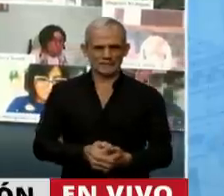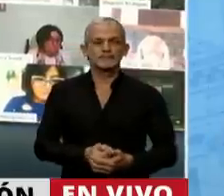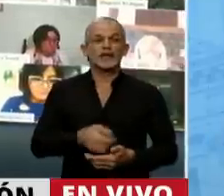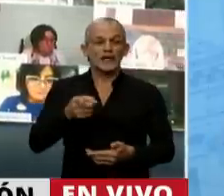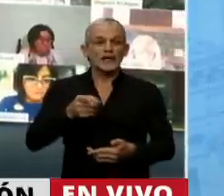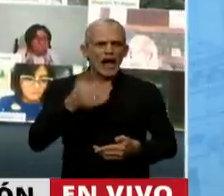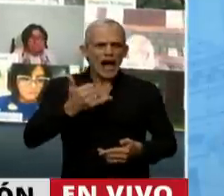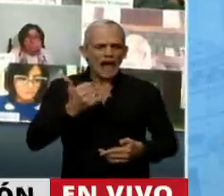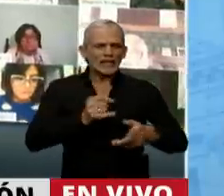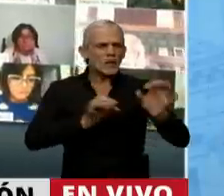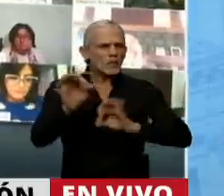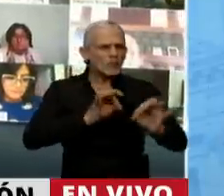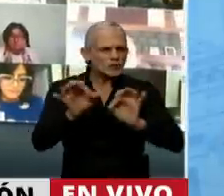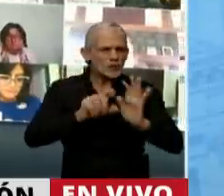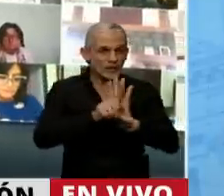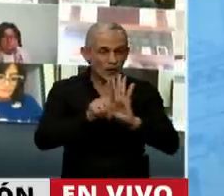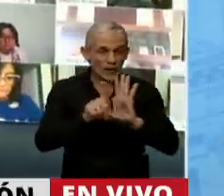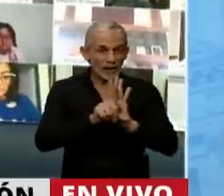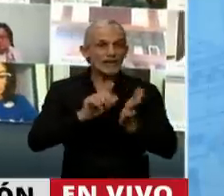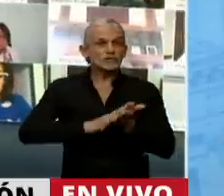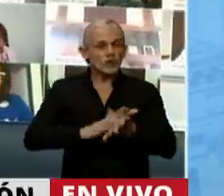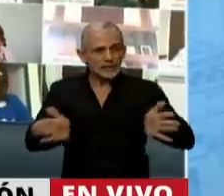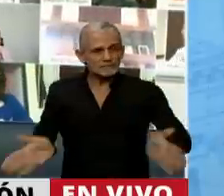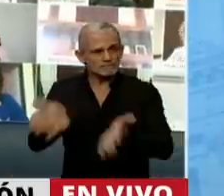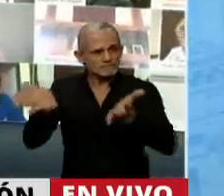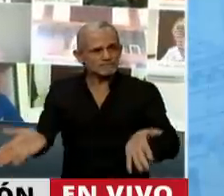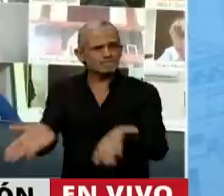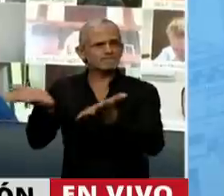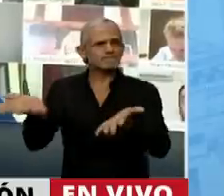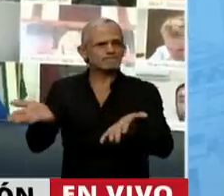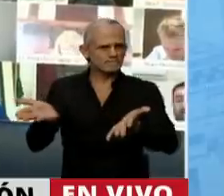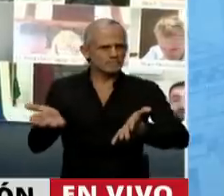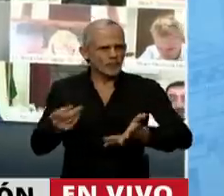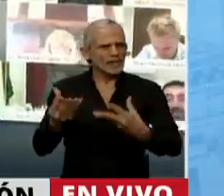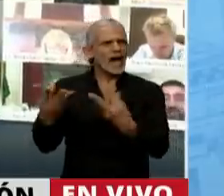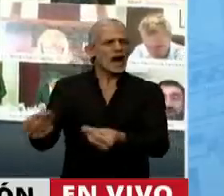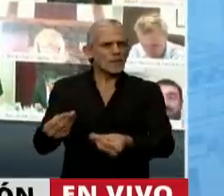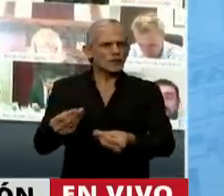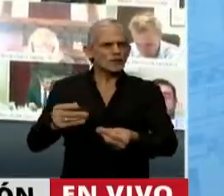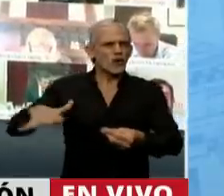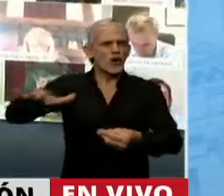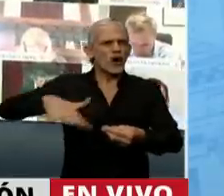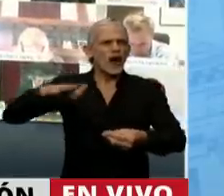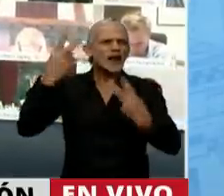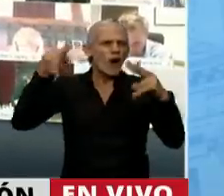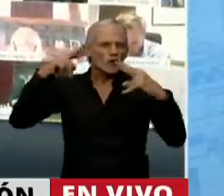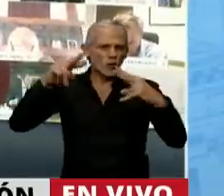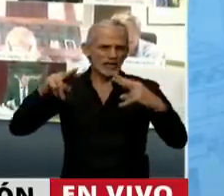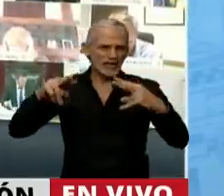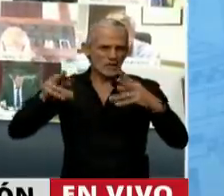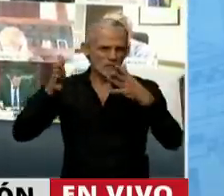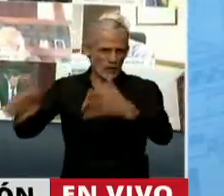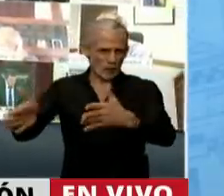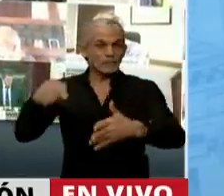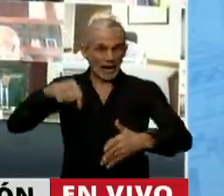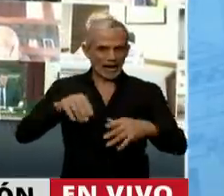en tratamiento un proyecto de ley de fomento y de apoyo al sector turístico. Se está trabajando aquí,